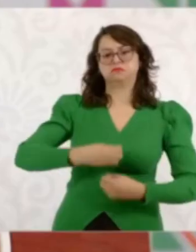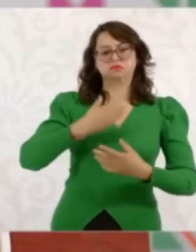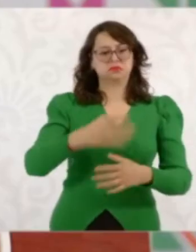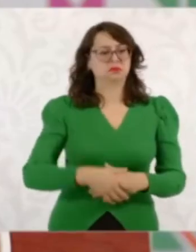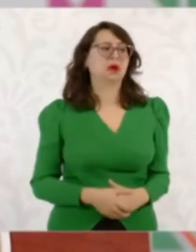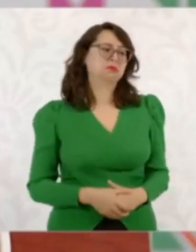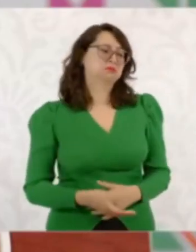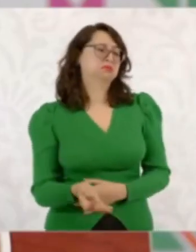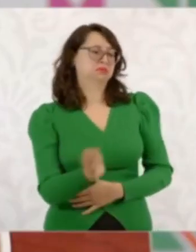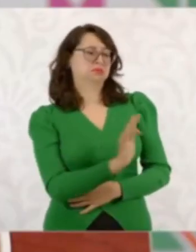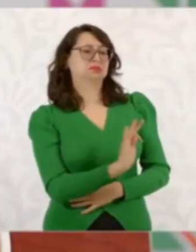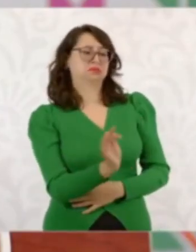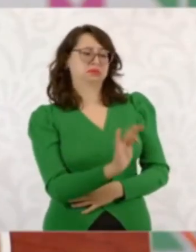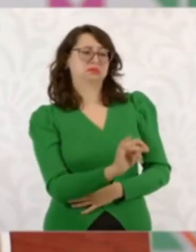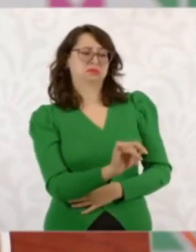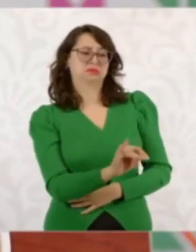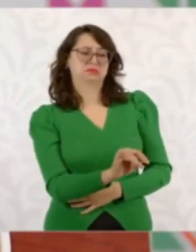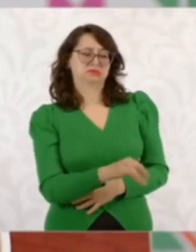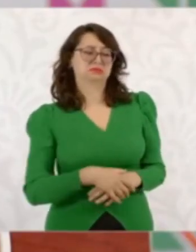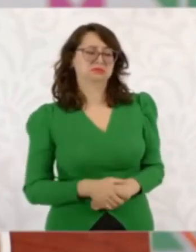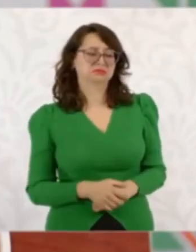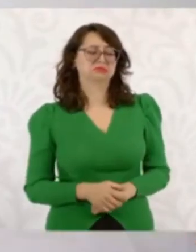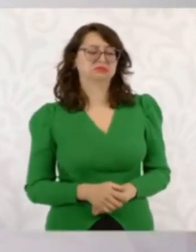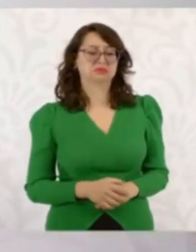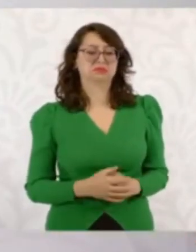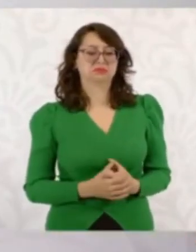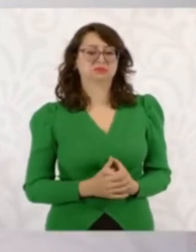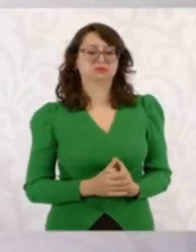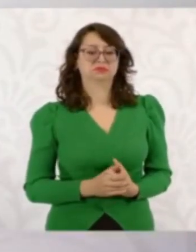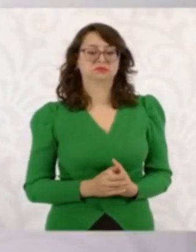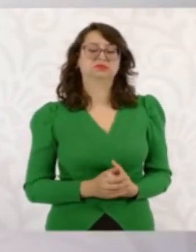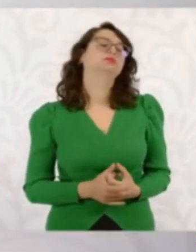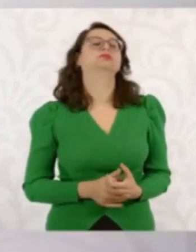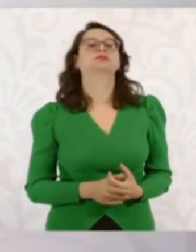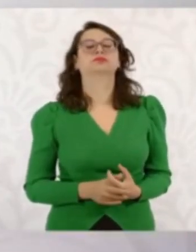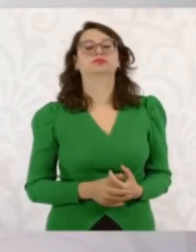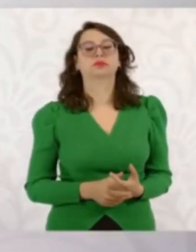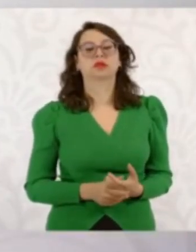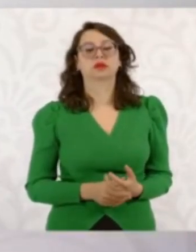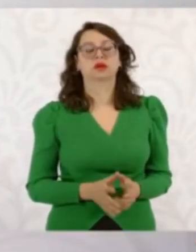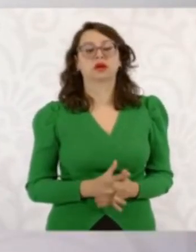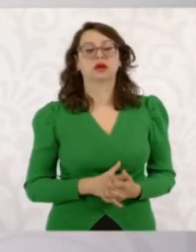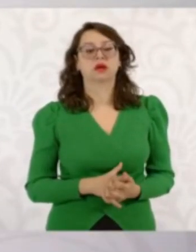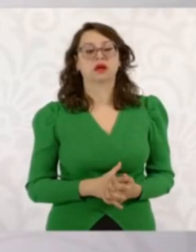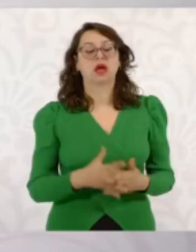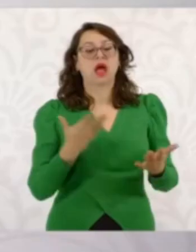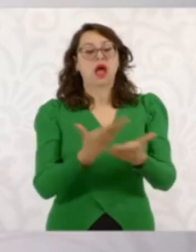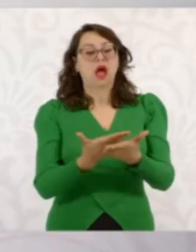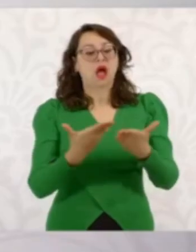probable. El relanzamiento ahora del PRIAN pues no